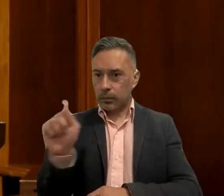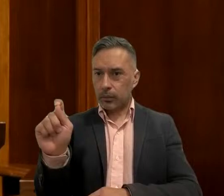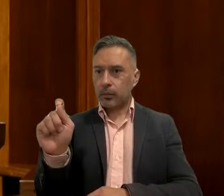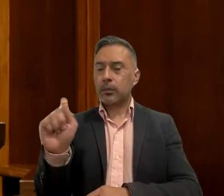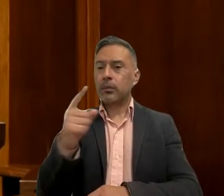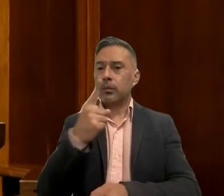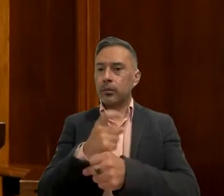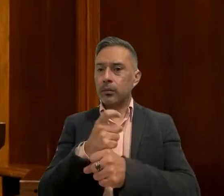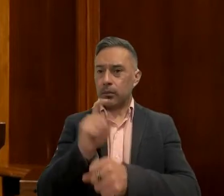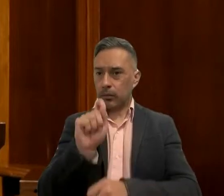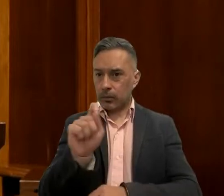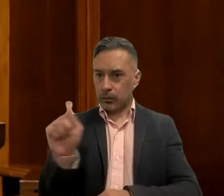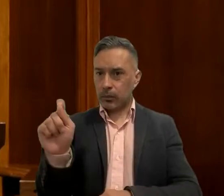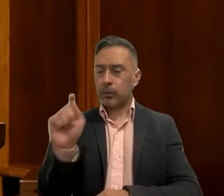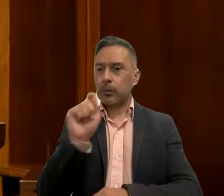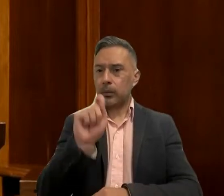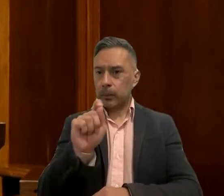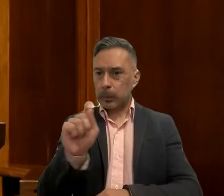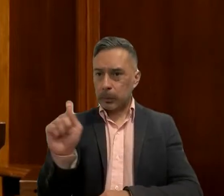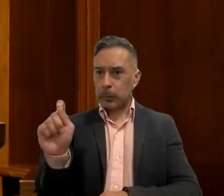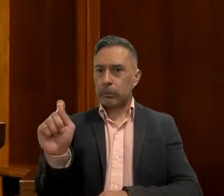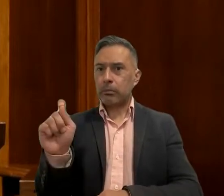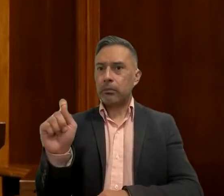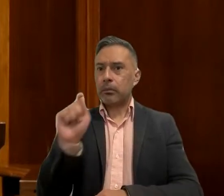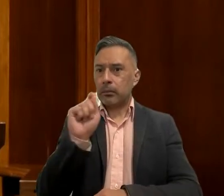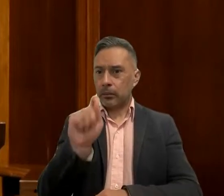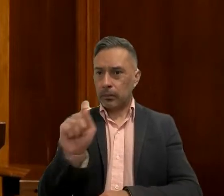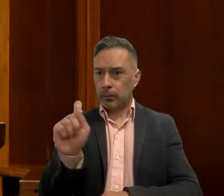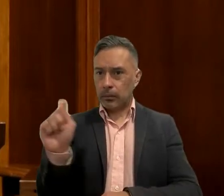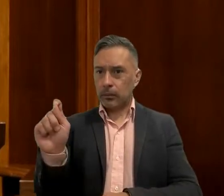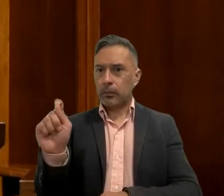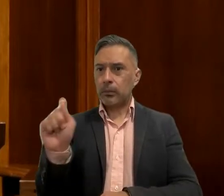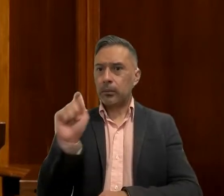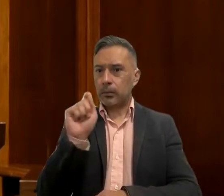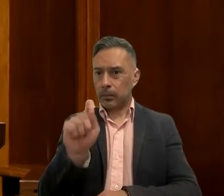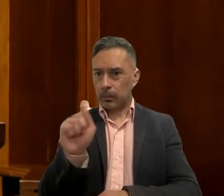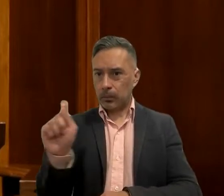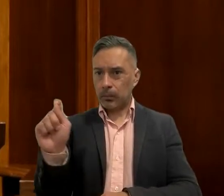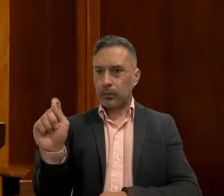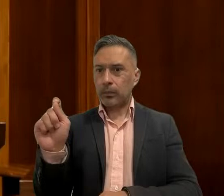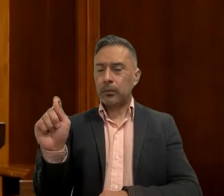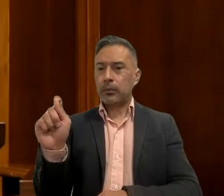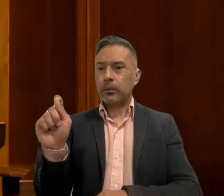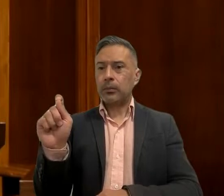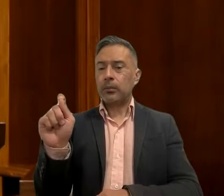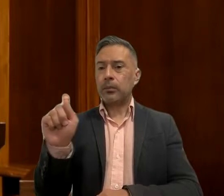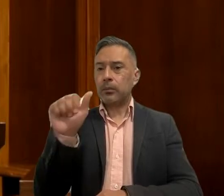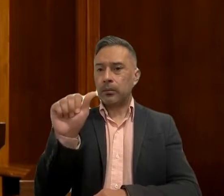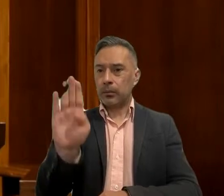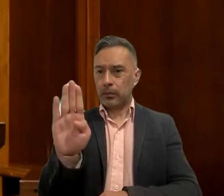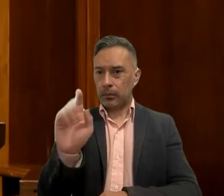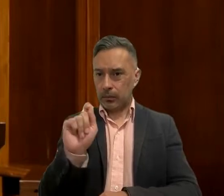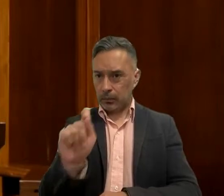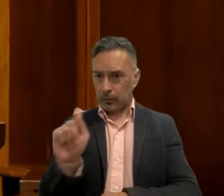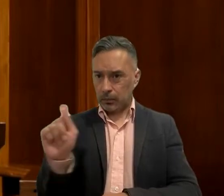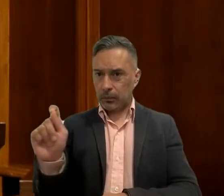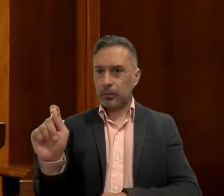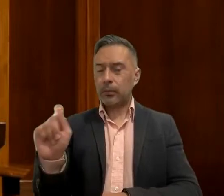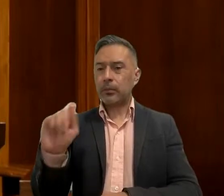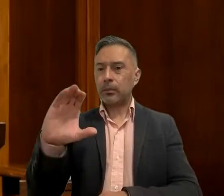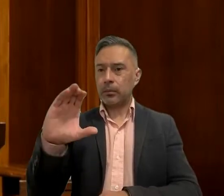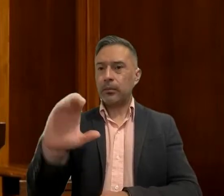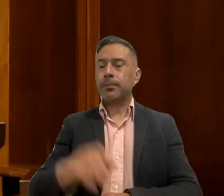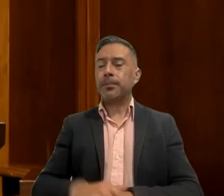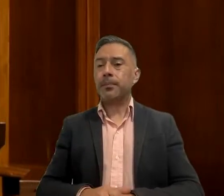Primera, puntos suspensivos, puntos suspensivos, puntos suspensivos, puntos suspensivos. A y B, puntos suspensivos. C.